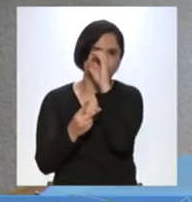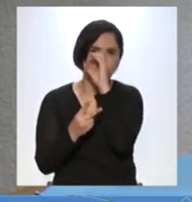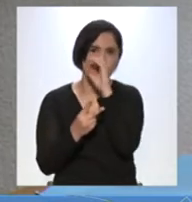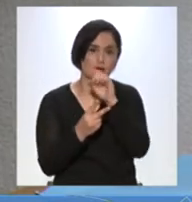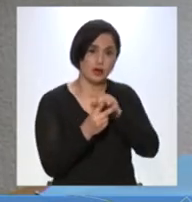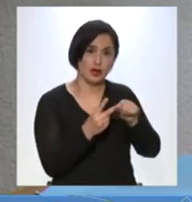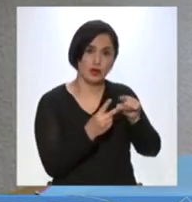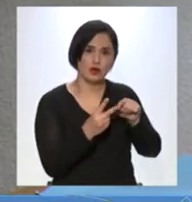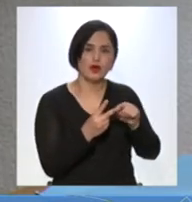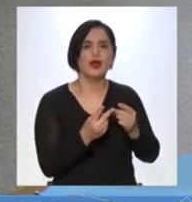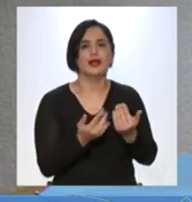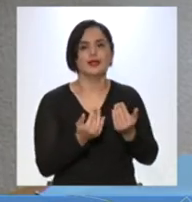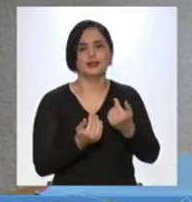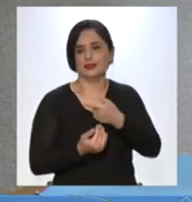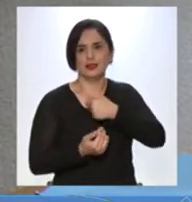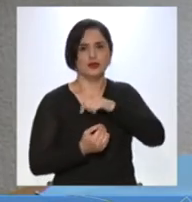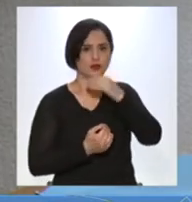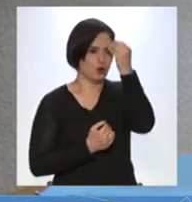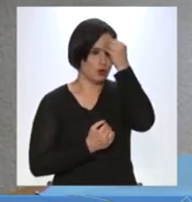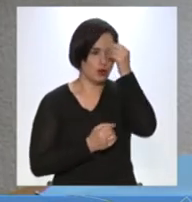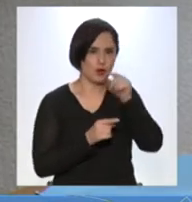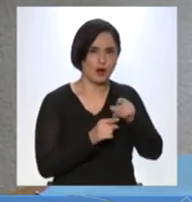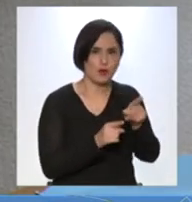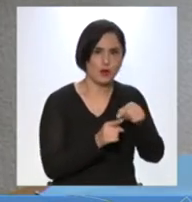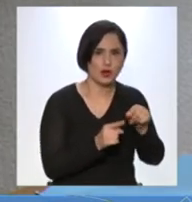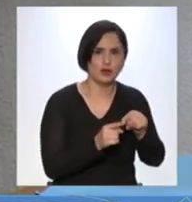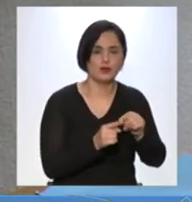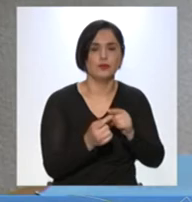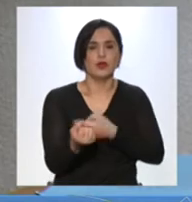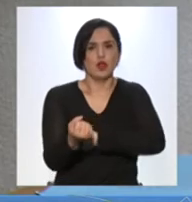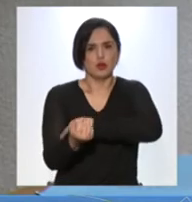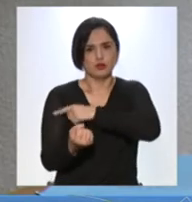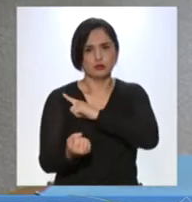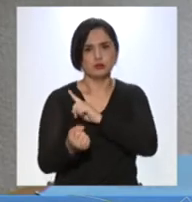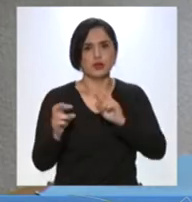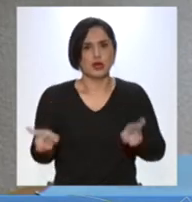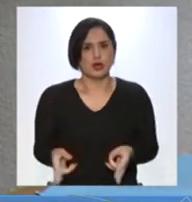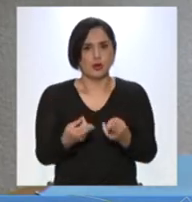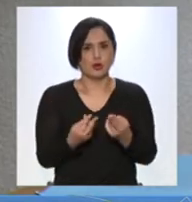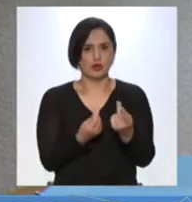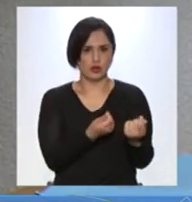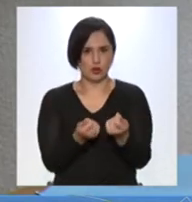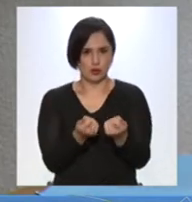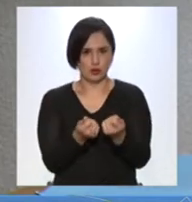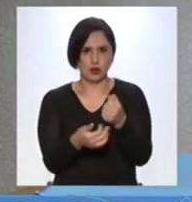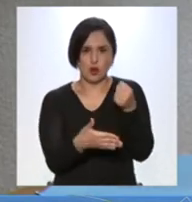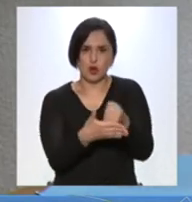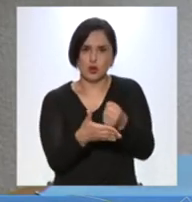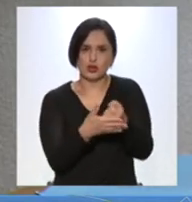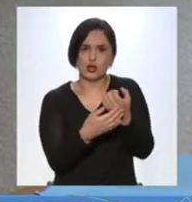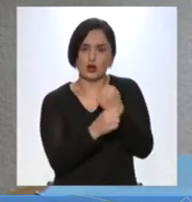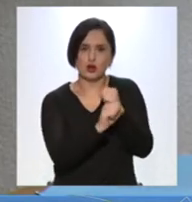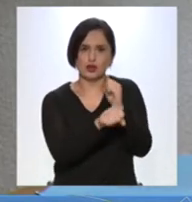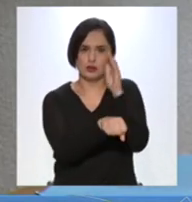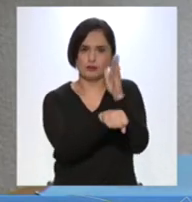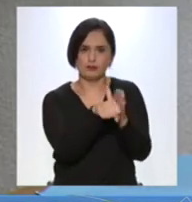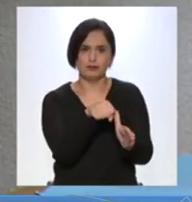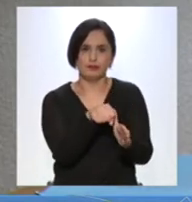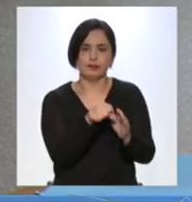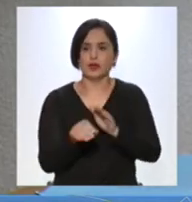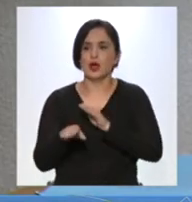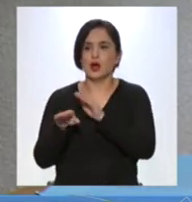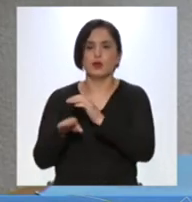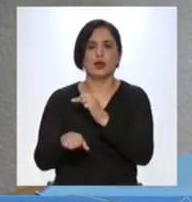especial preocupación. Debemos avanzar de manera robusta en la recuperación económica, combatir el desempleo y respaldar a las